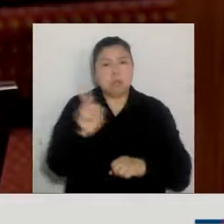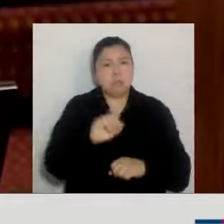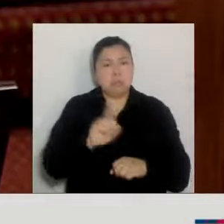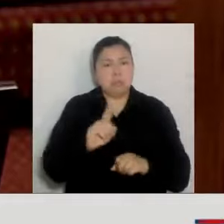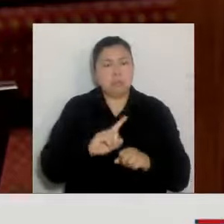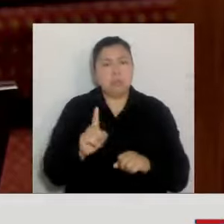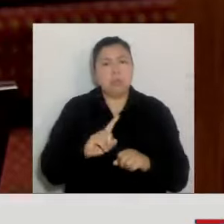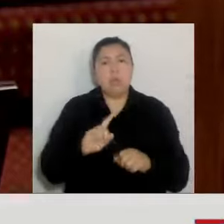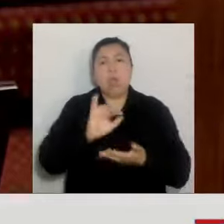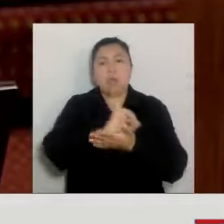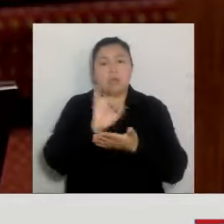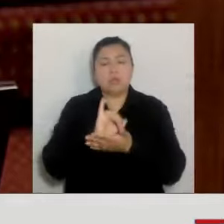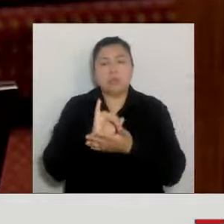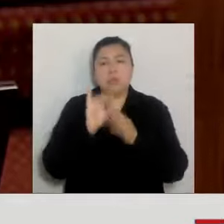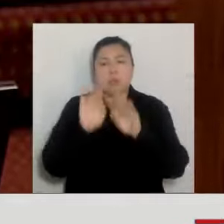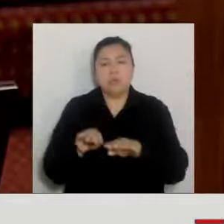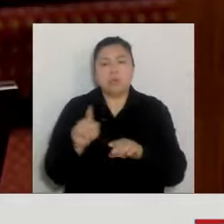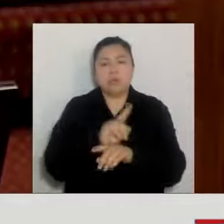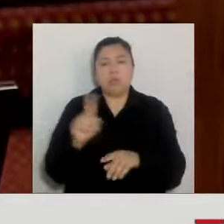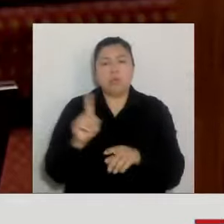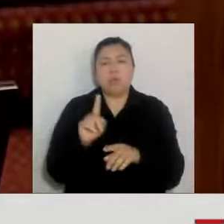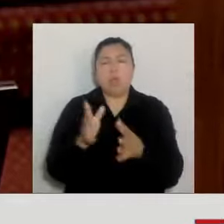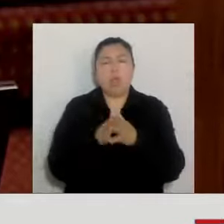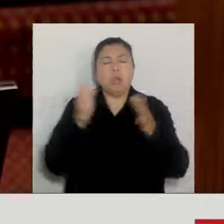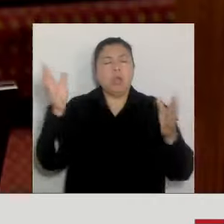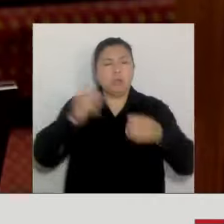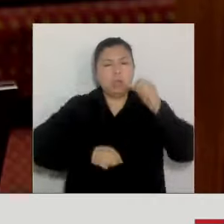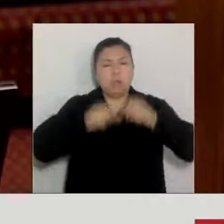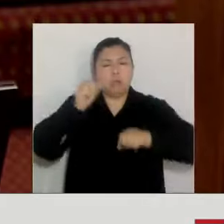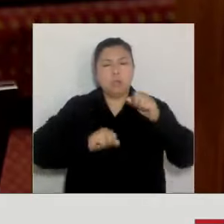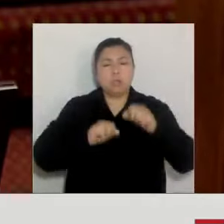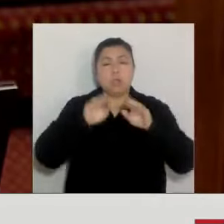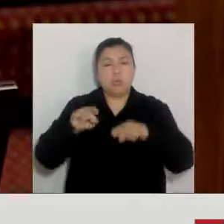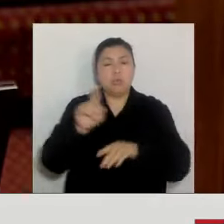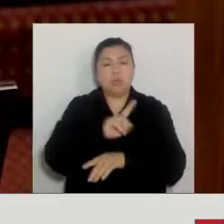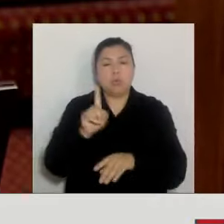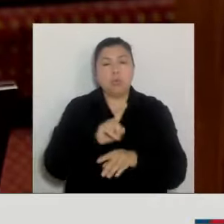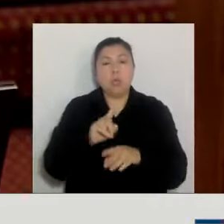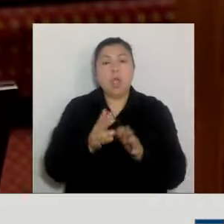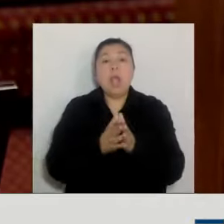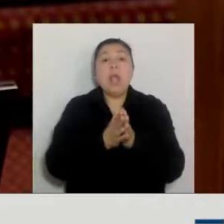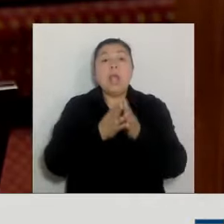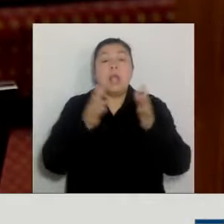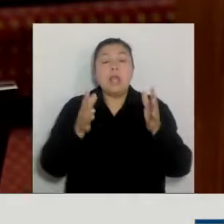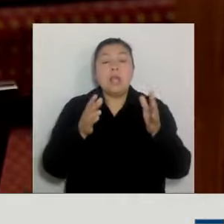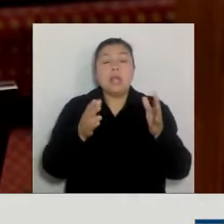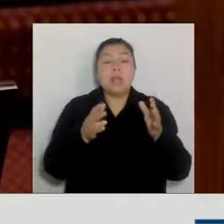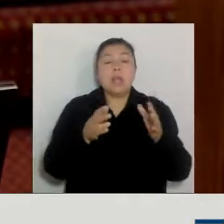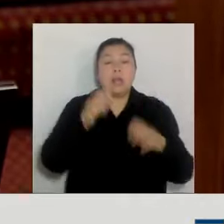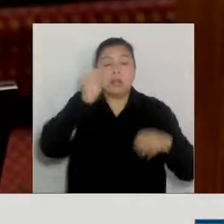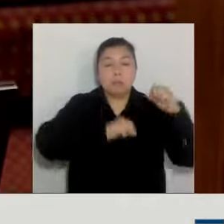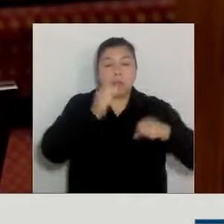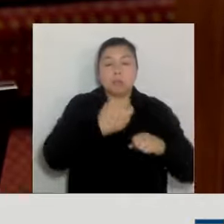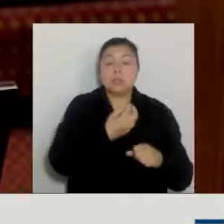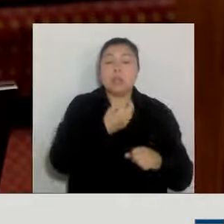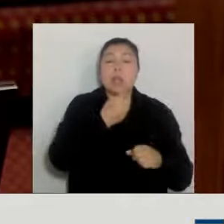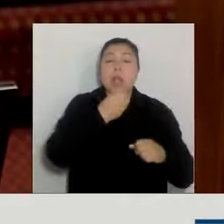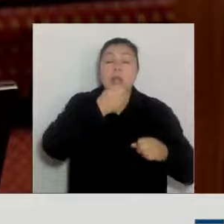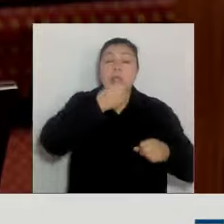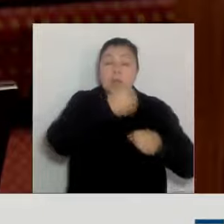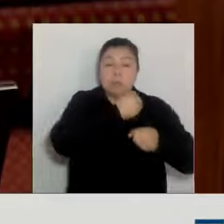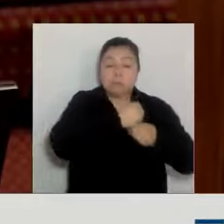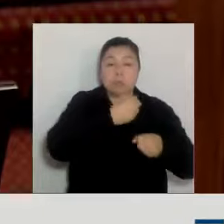a grandes consorcios les quiero señalar de que la gran producción cárnica en nuestro país por ejemplo es de Pequeños